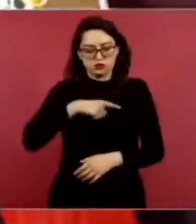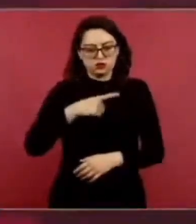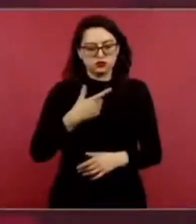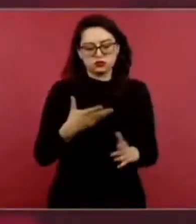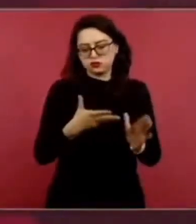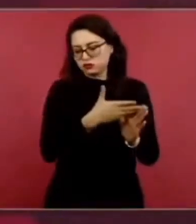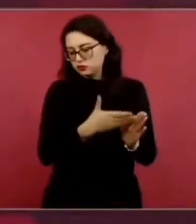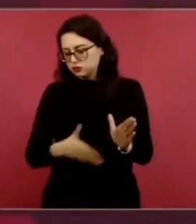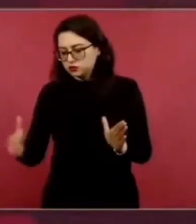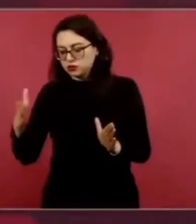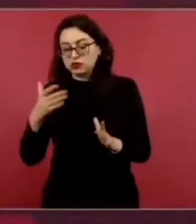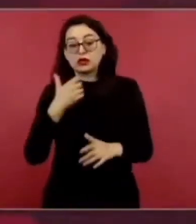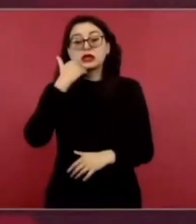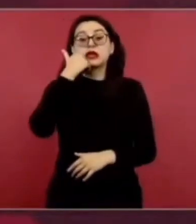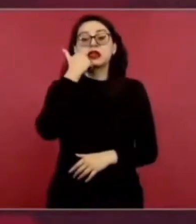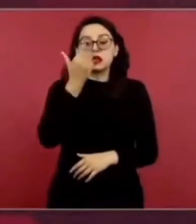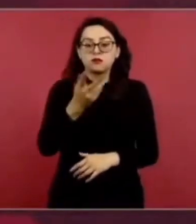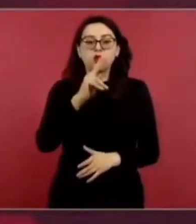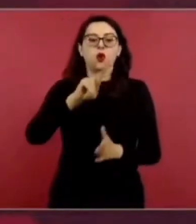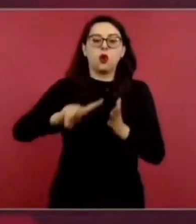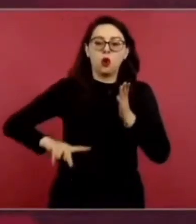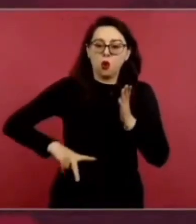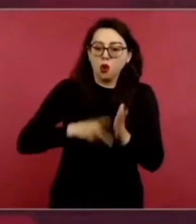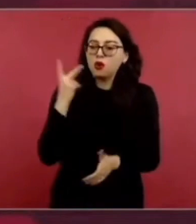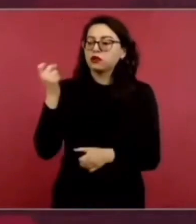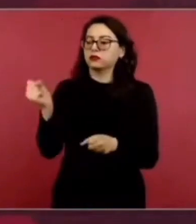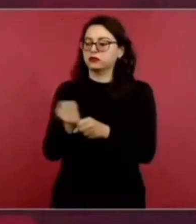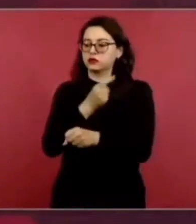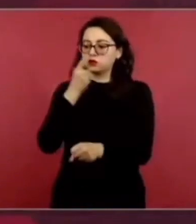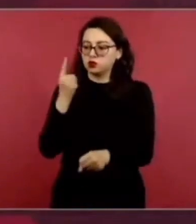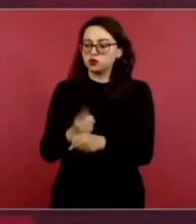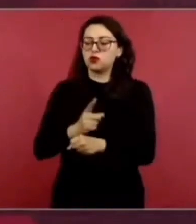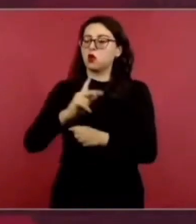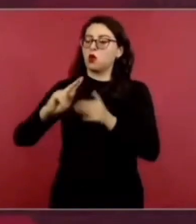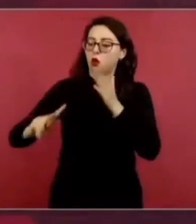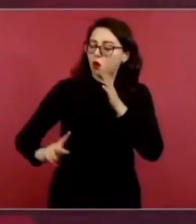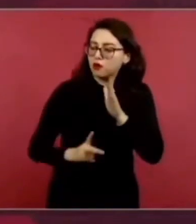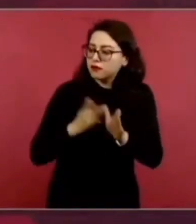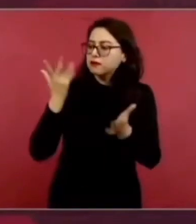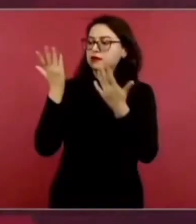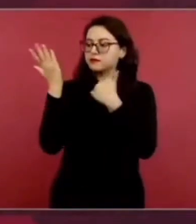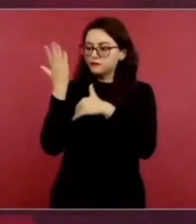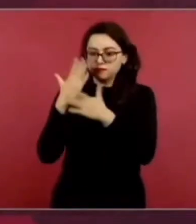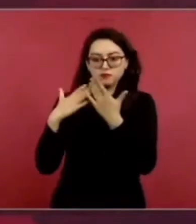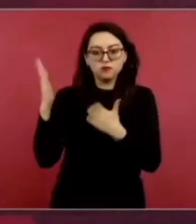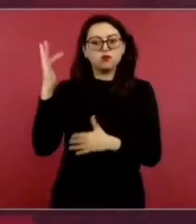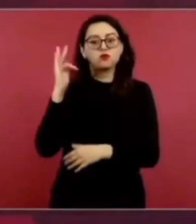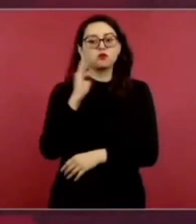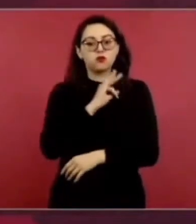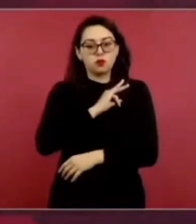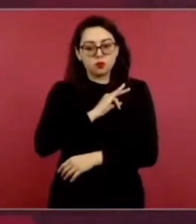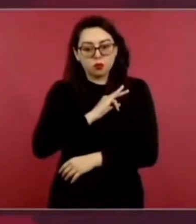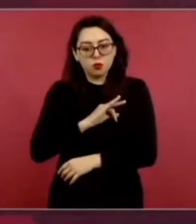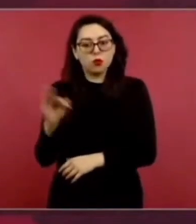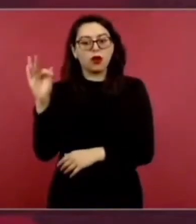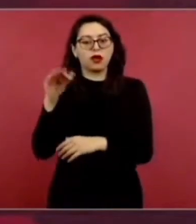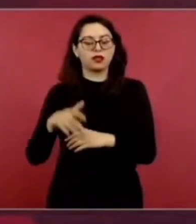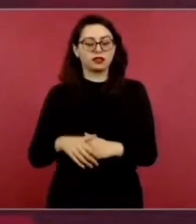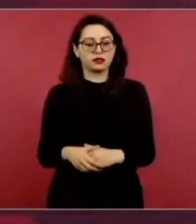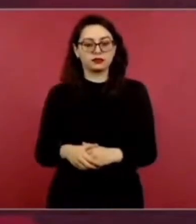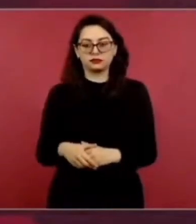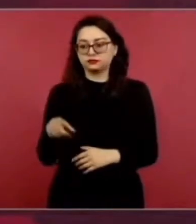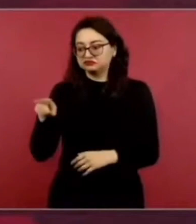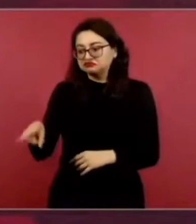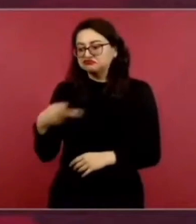Inaugurar una etapa nueva, que regrese la movilidad social